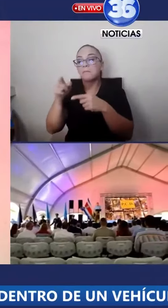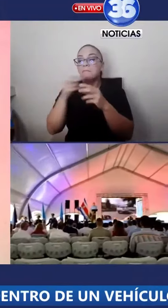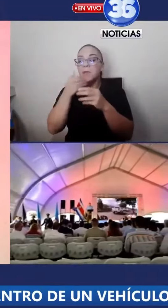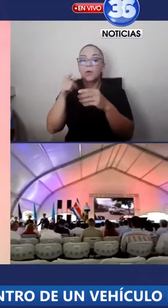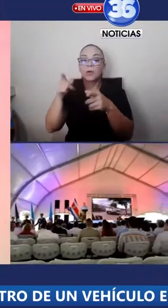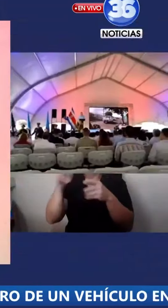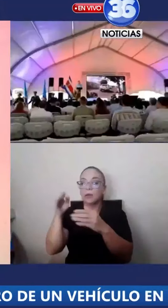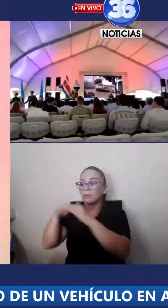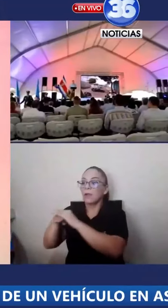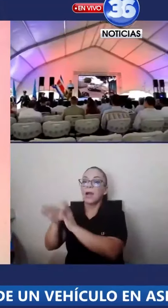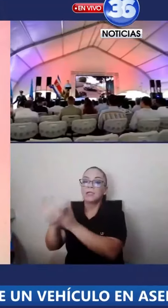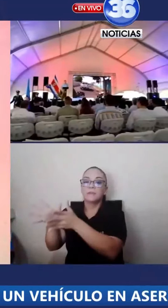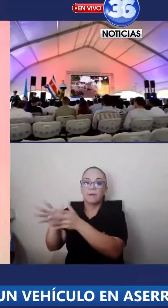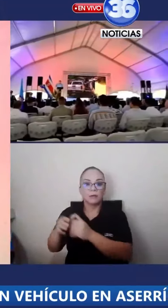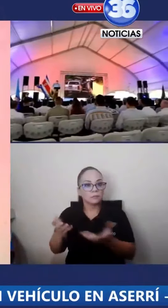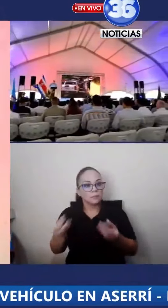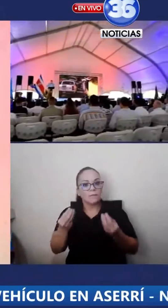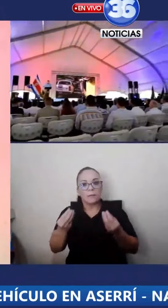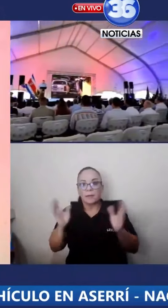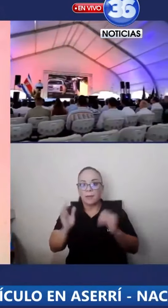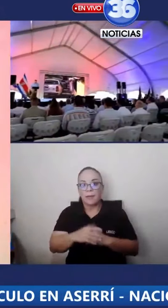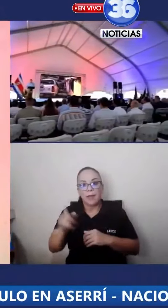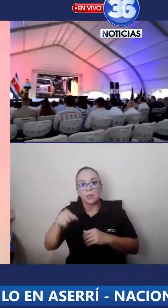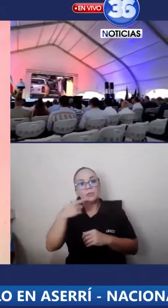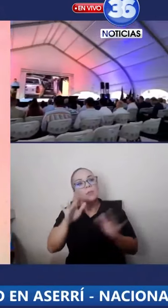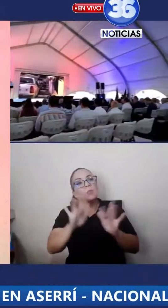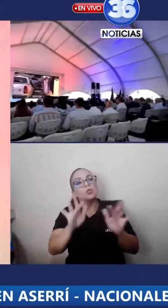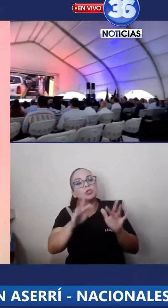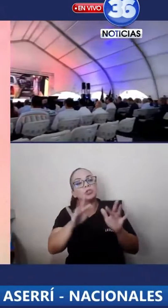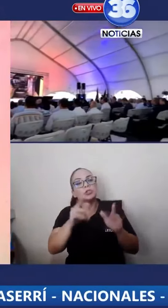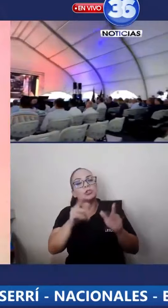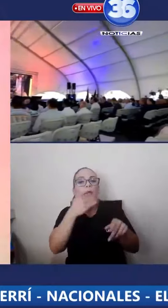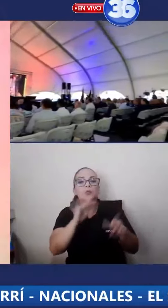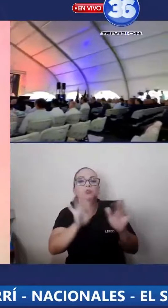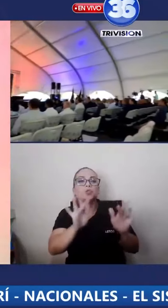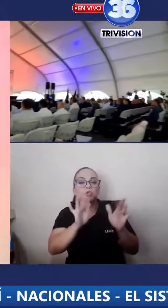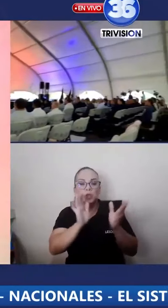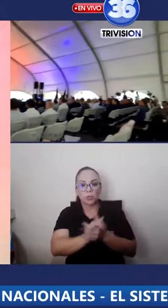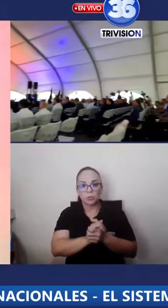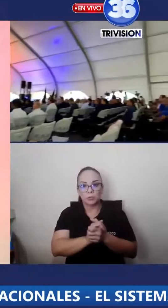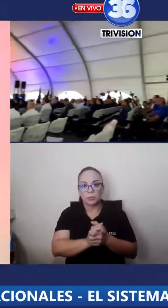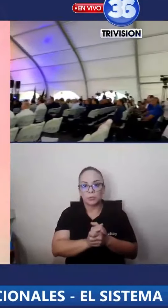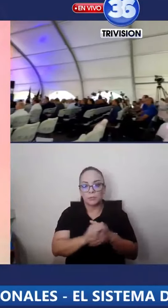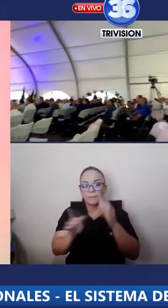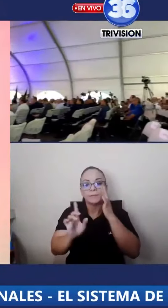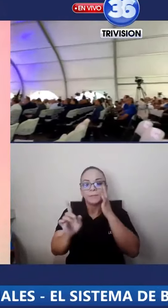¡Qué barbaridad! Pobrecitos. Lo iban a archivar. Lo mandé a